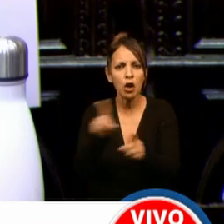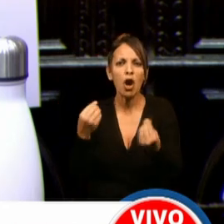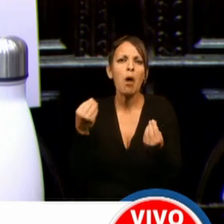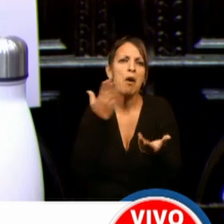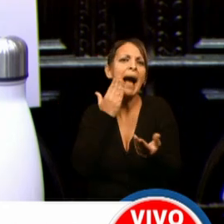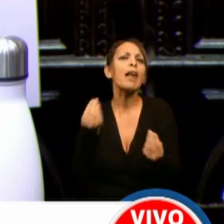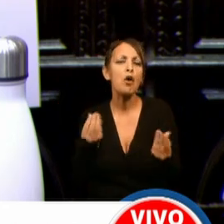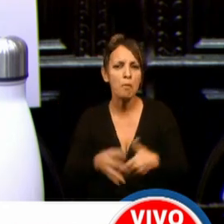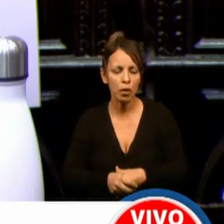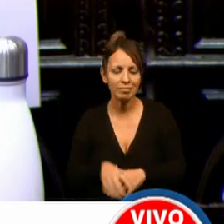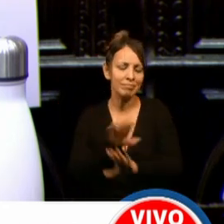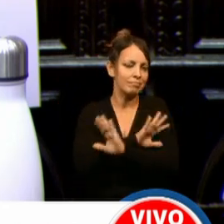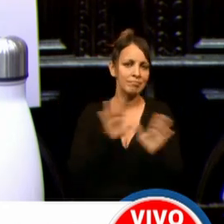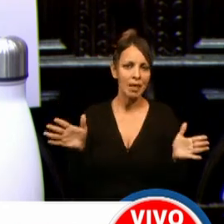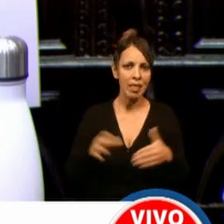presidente